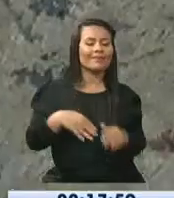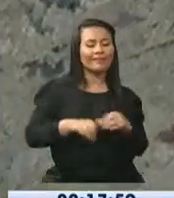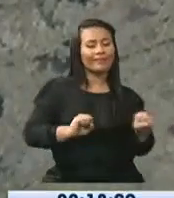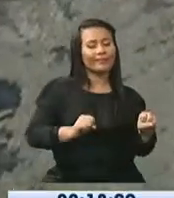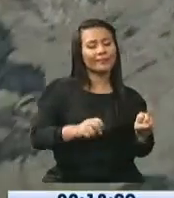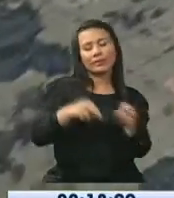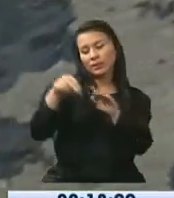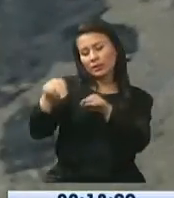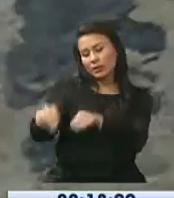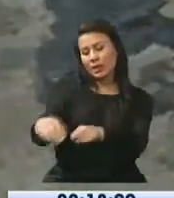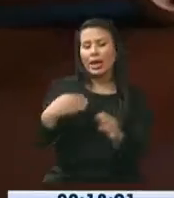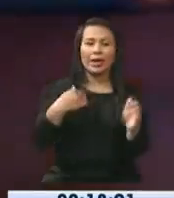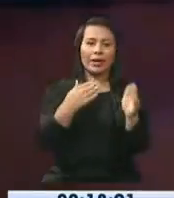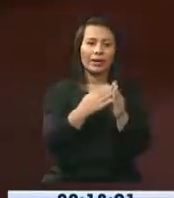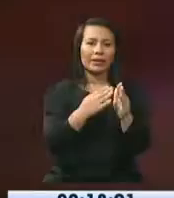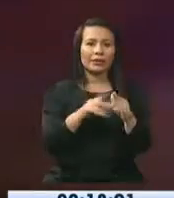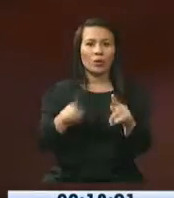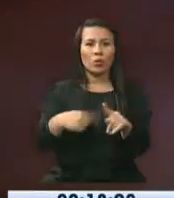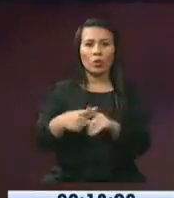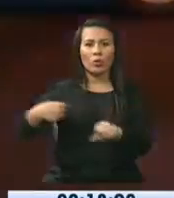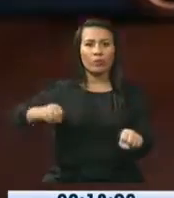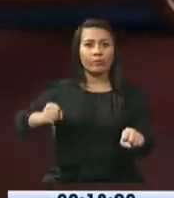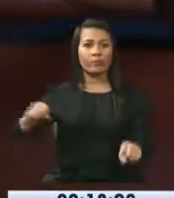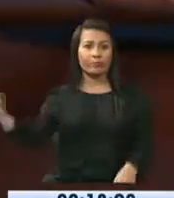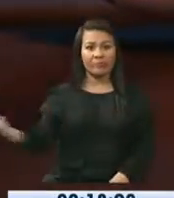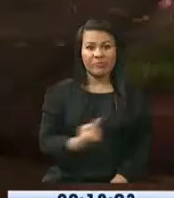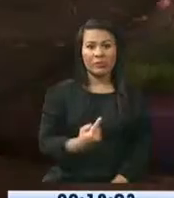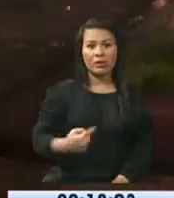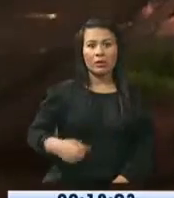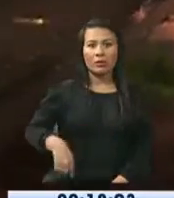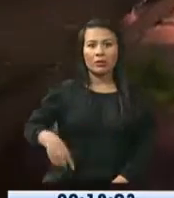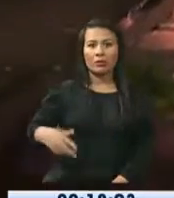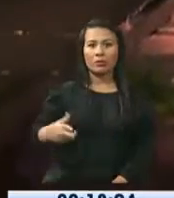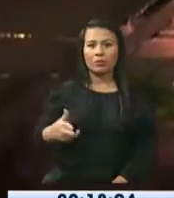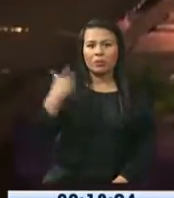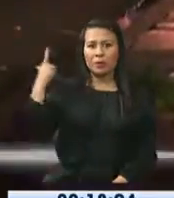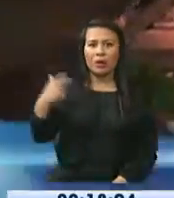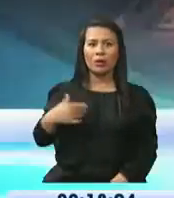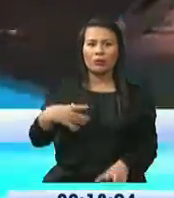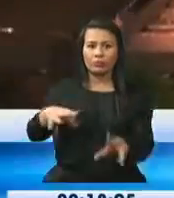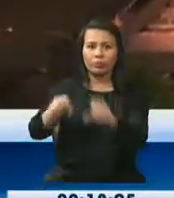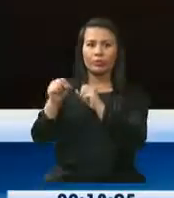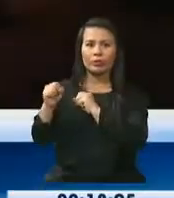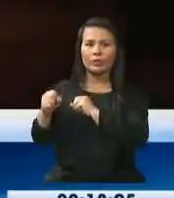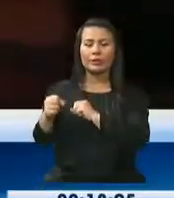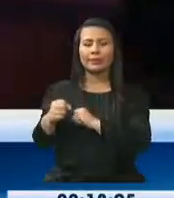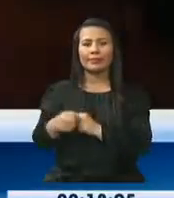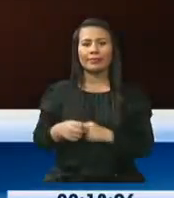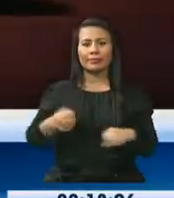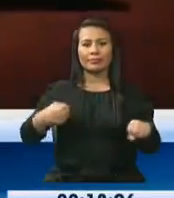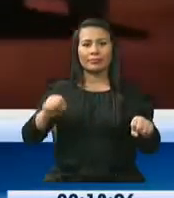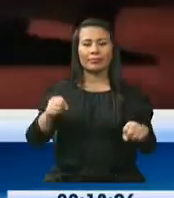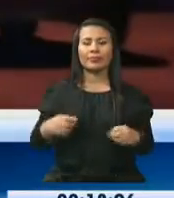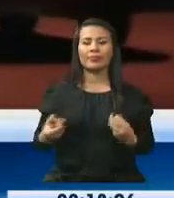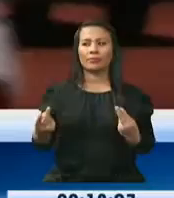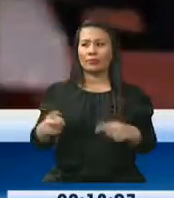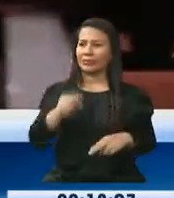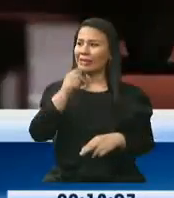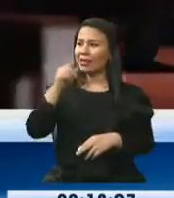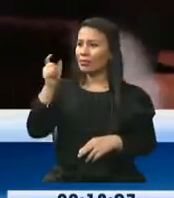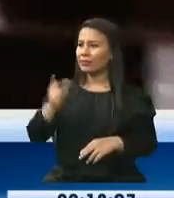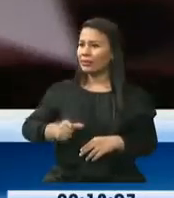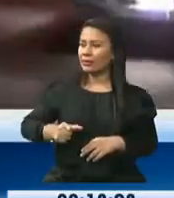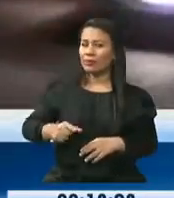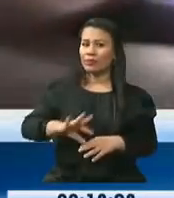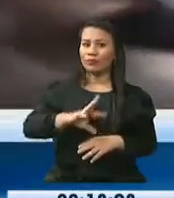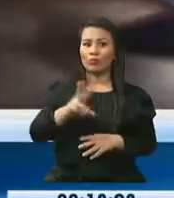a una casa cercana. Vino uno solo y le robó en la moto. El delincuente procedió a retirarse en